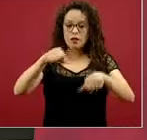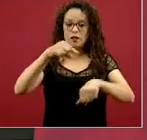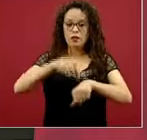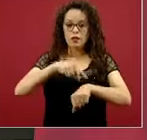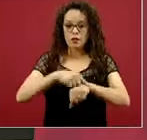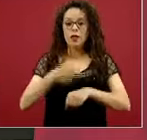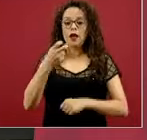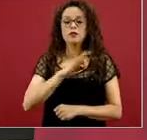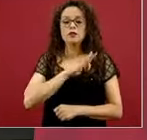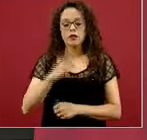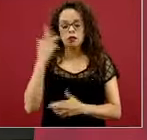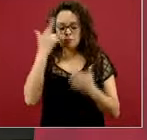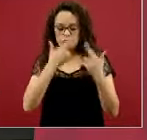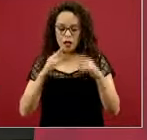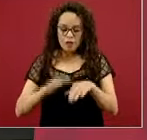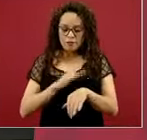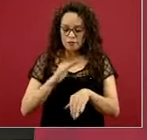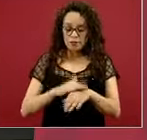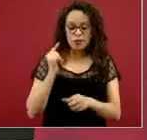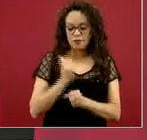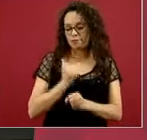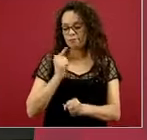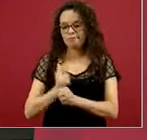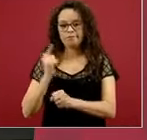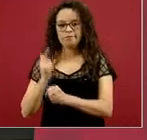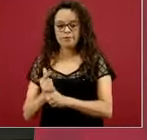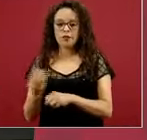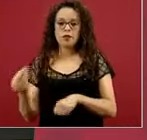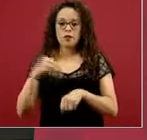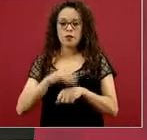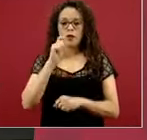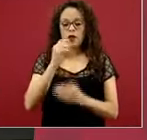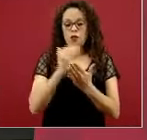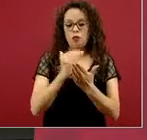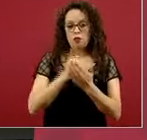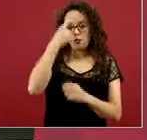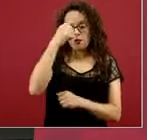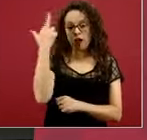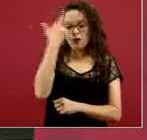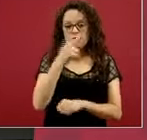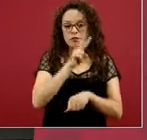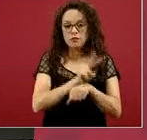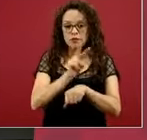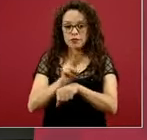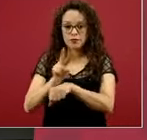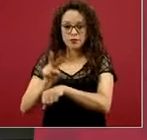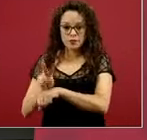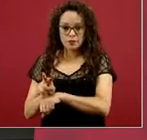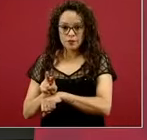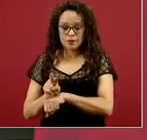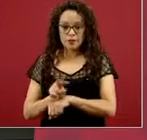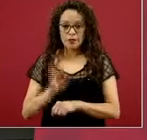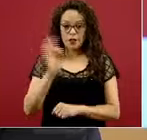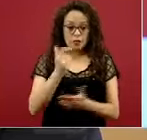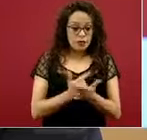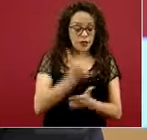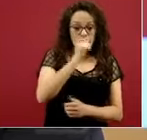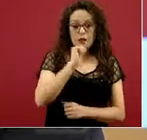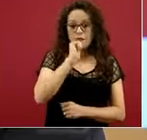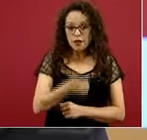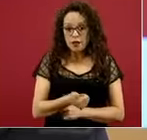los van a evaluar y los van a identificar y van a establecer protocolos de monitoreo. Si no está en una condición de gravedad, pues